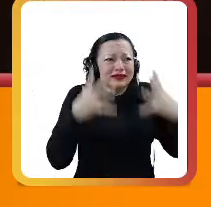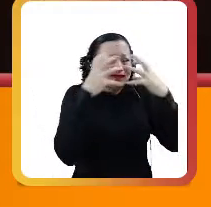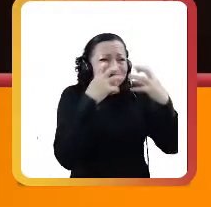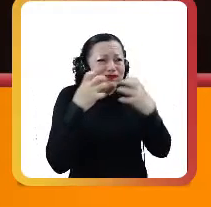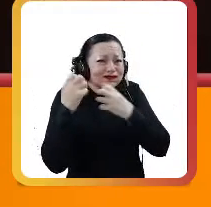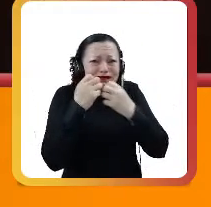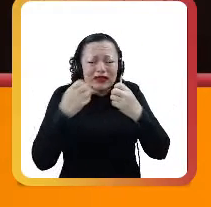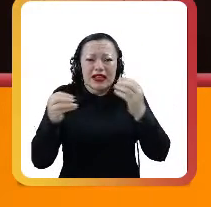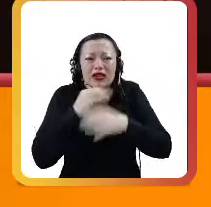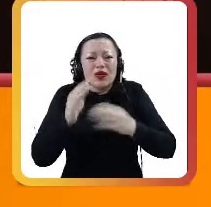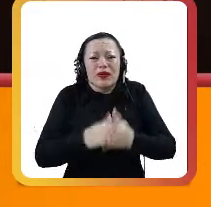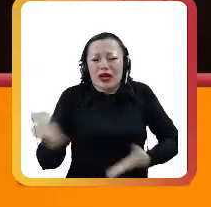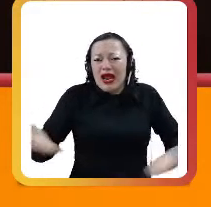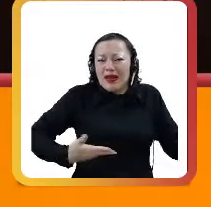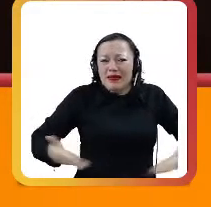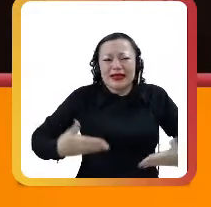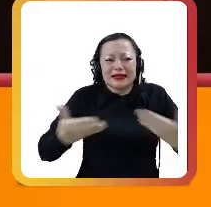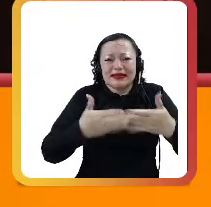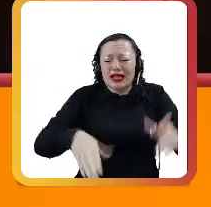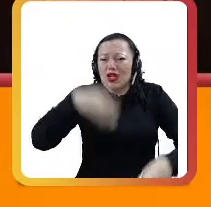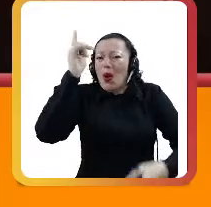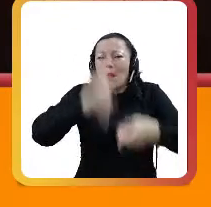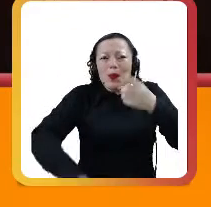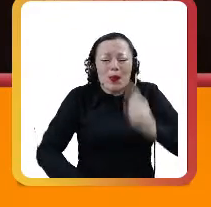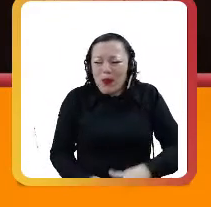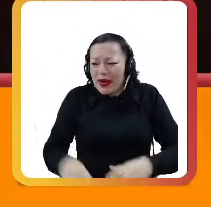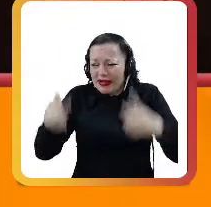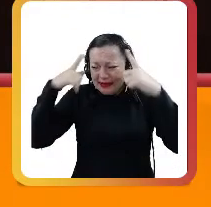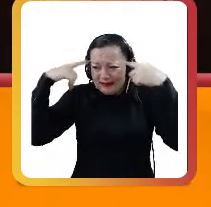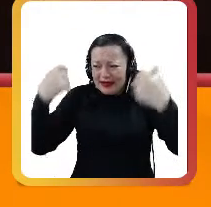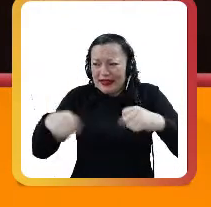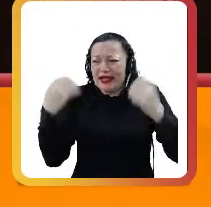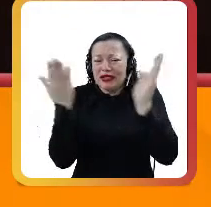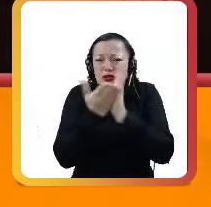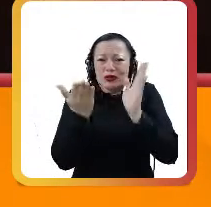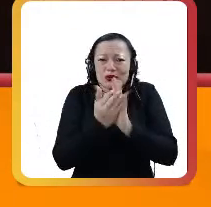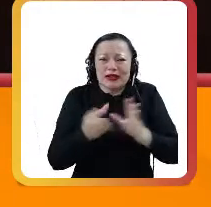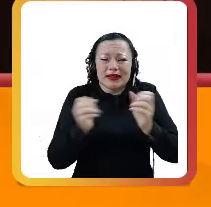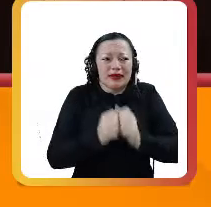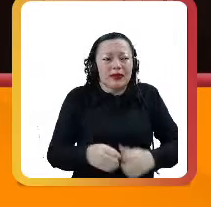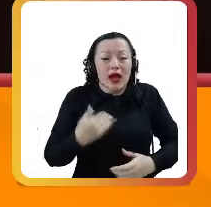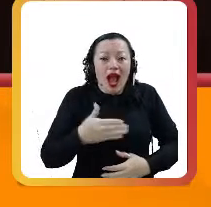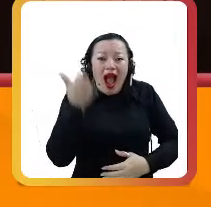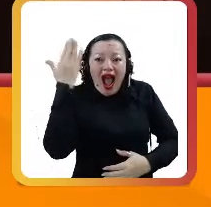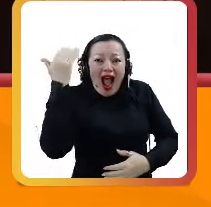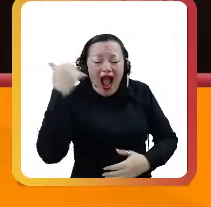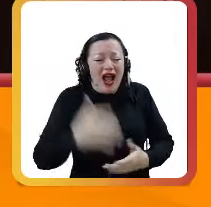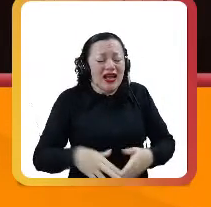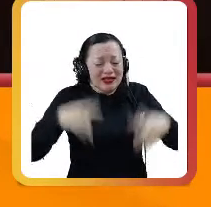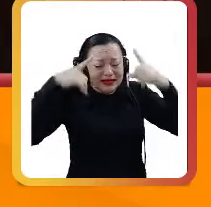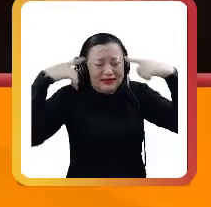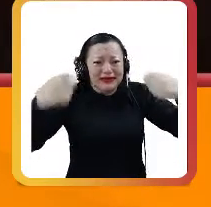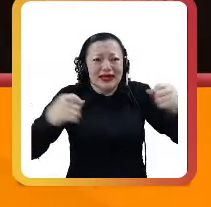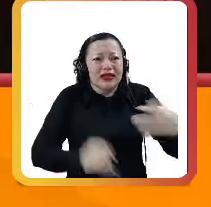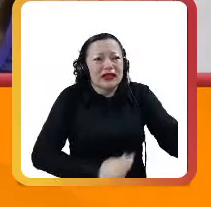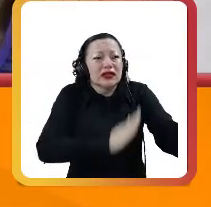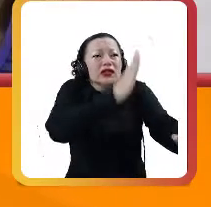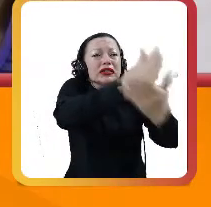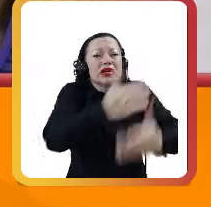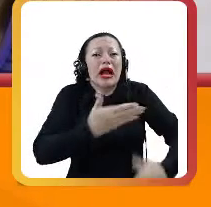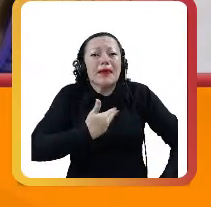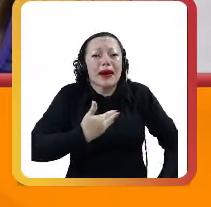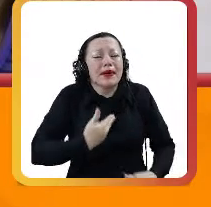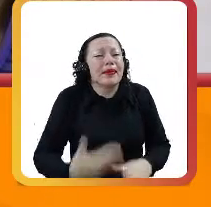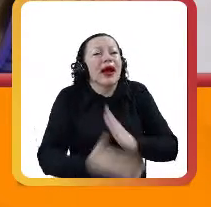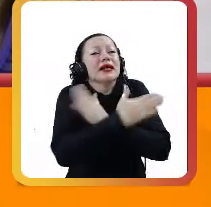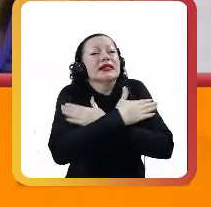poder abrir el negocio, el desespero de no poder ir a estudiar. Ayer el desespero de muchos de no poder ir hasta donde mi mamá a saludarla,